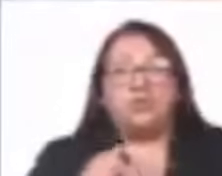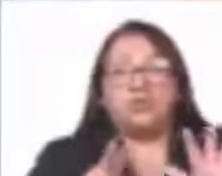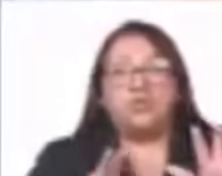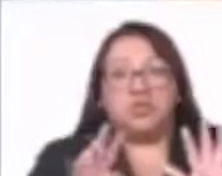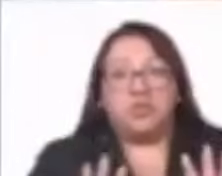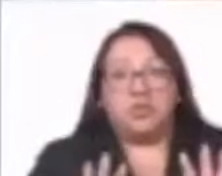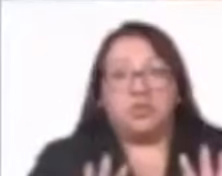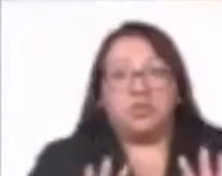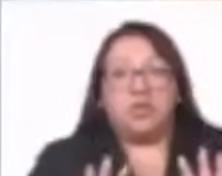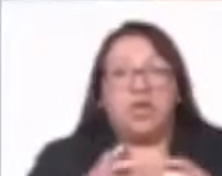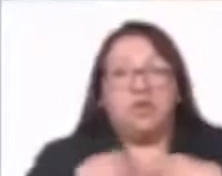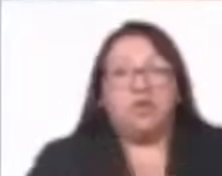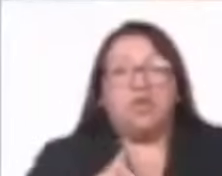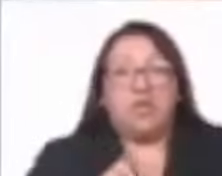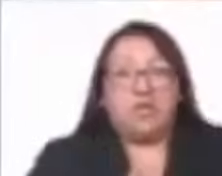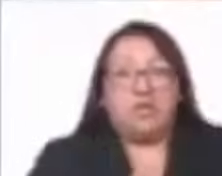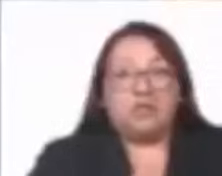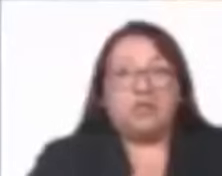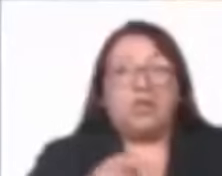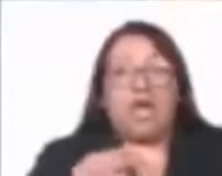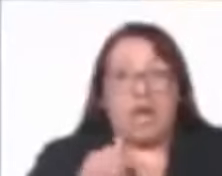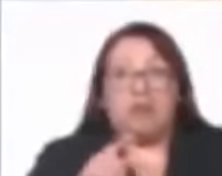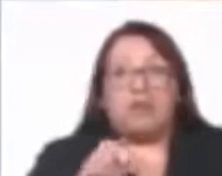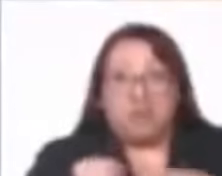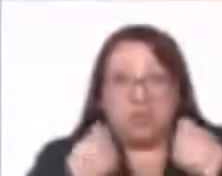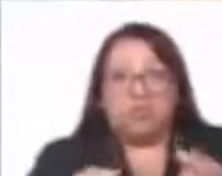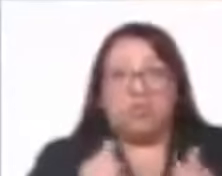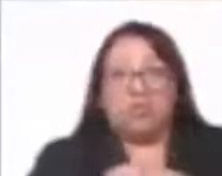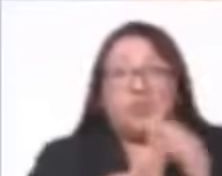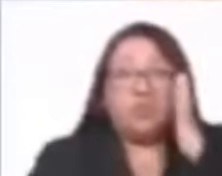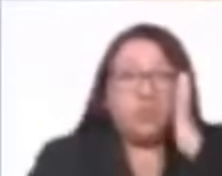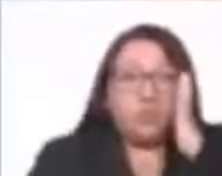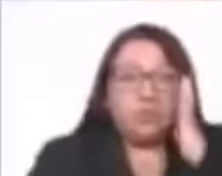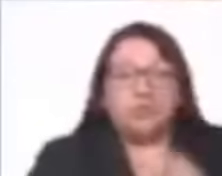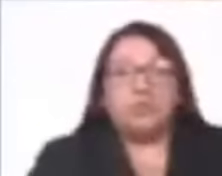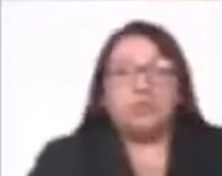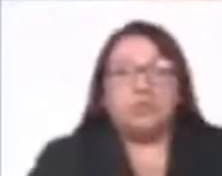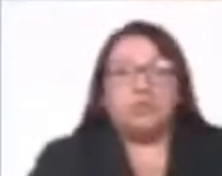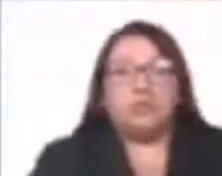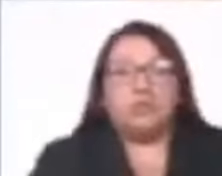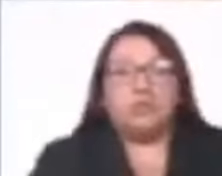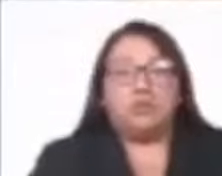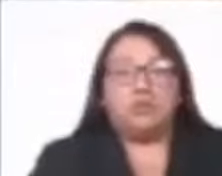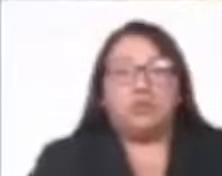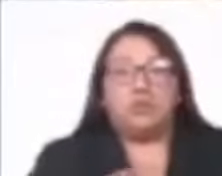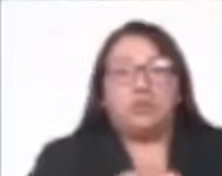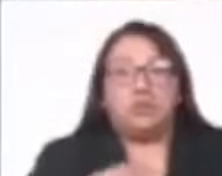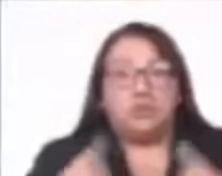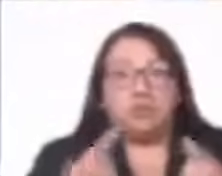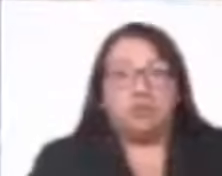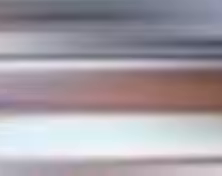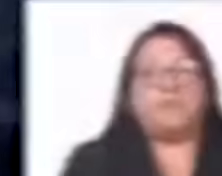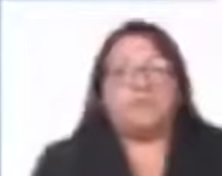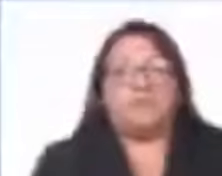del Colegio de Abogados de Lima, habilitado por supuesto para intervenir como abogado, siempre de esta manera me acredito ante su